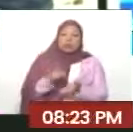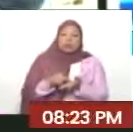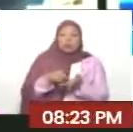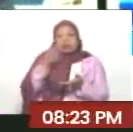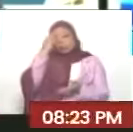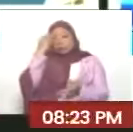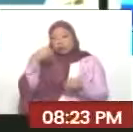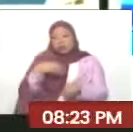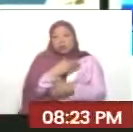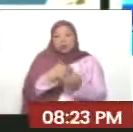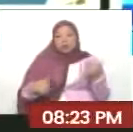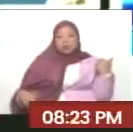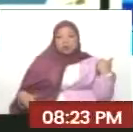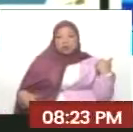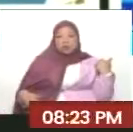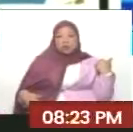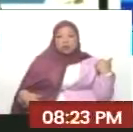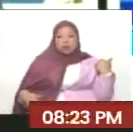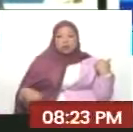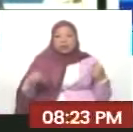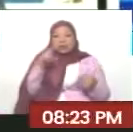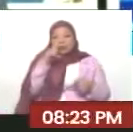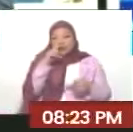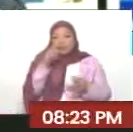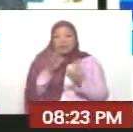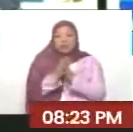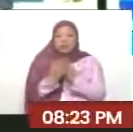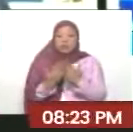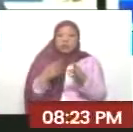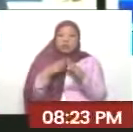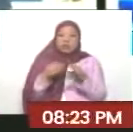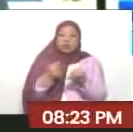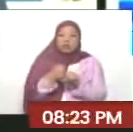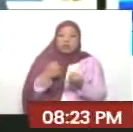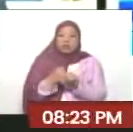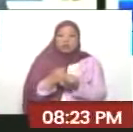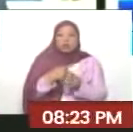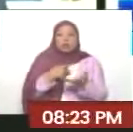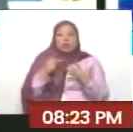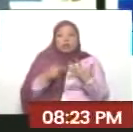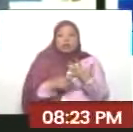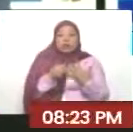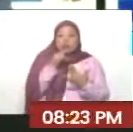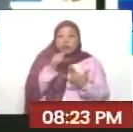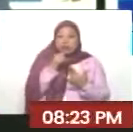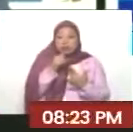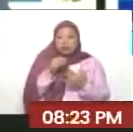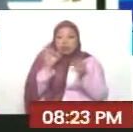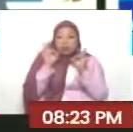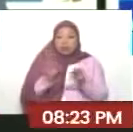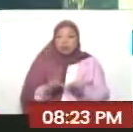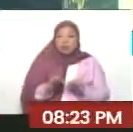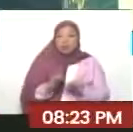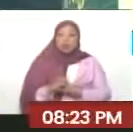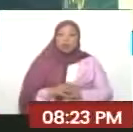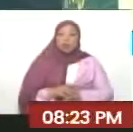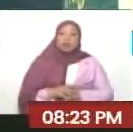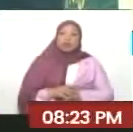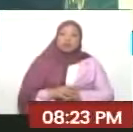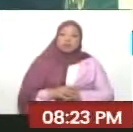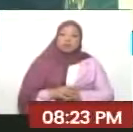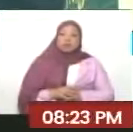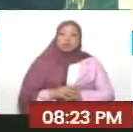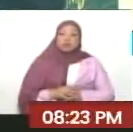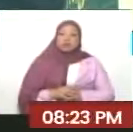de acuerdo porque el presidente Jorge Rodríguez y los redactores del documento dejaron todas las fechas propuestas. Era lo correcto, ¿verdad?